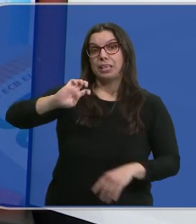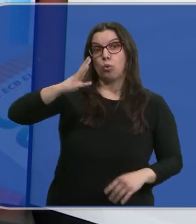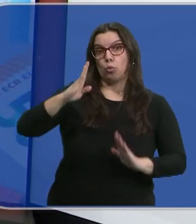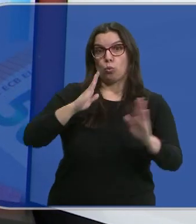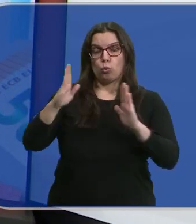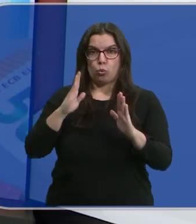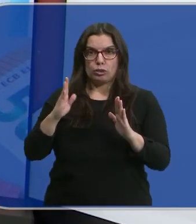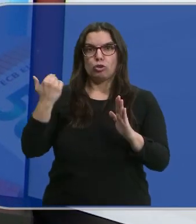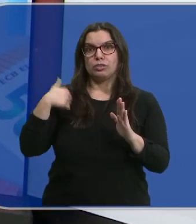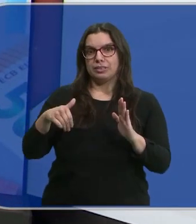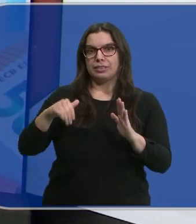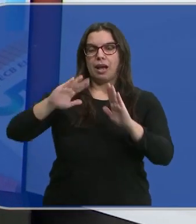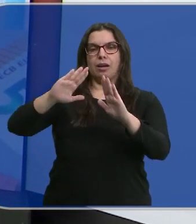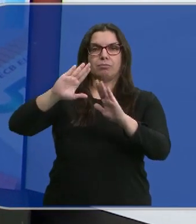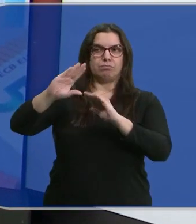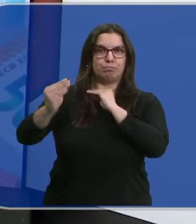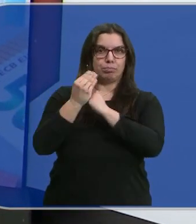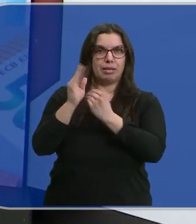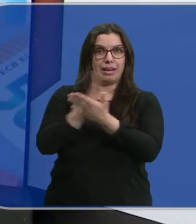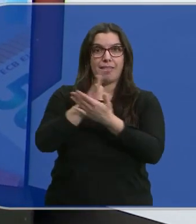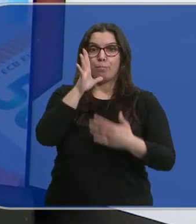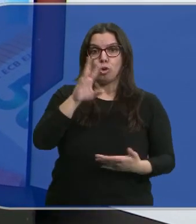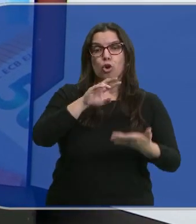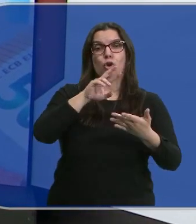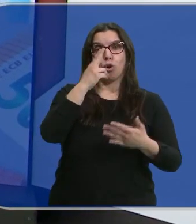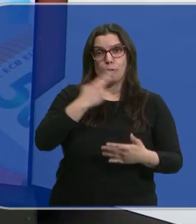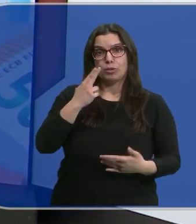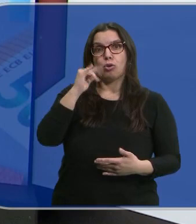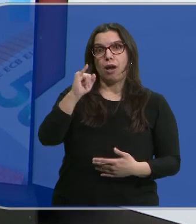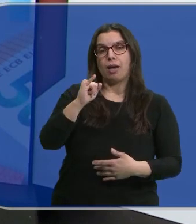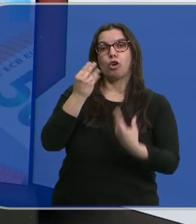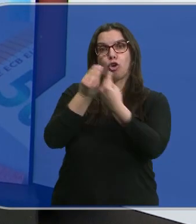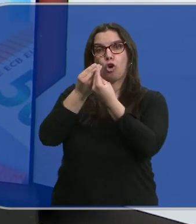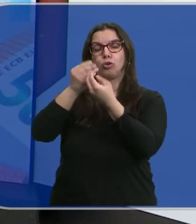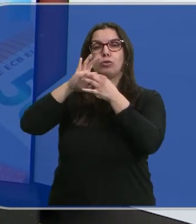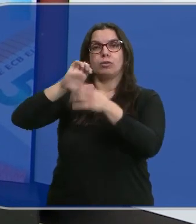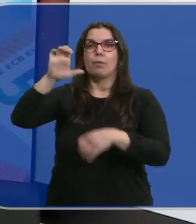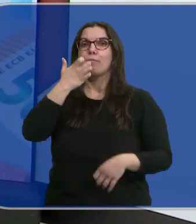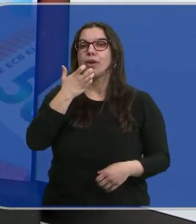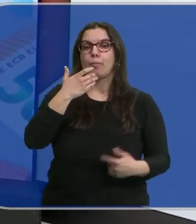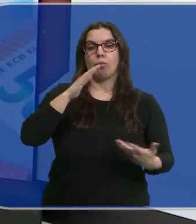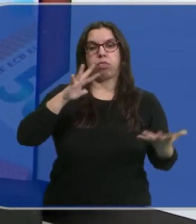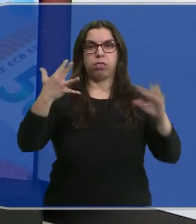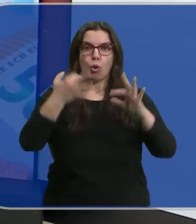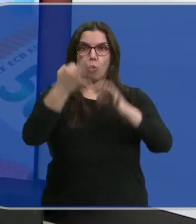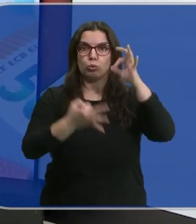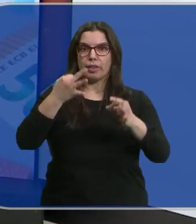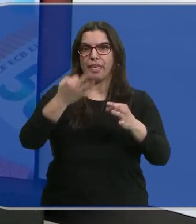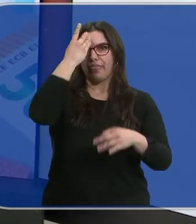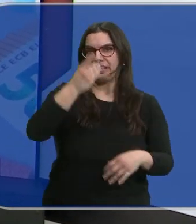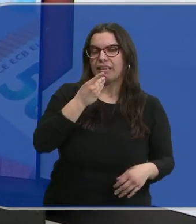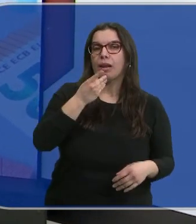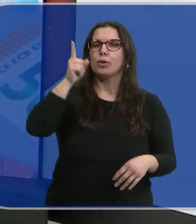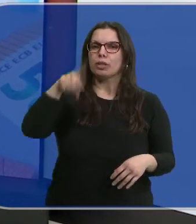España no recibiría porque en estos decretos hay compromisos con Bruselas como la digitalización de la justicia. Pero también decaerían otras